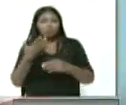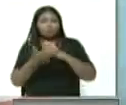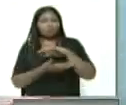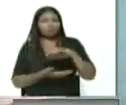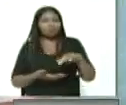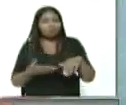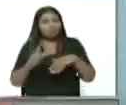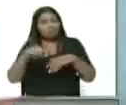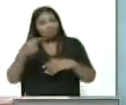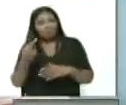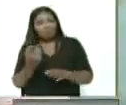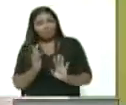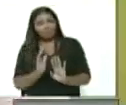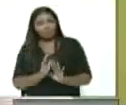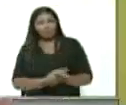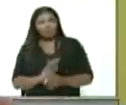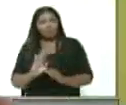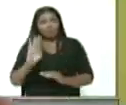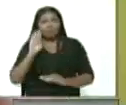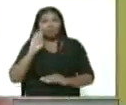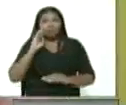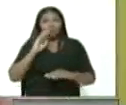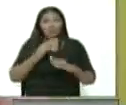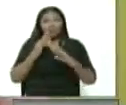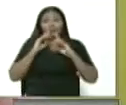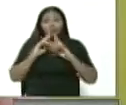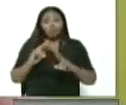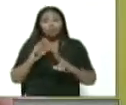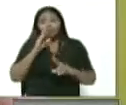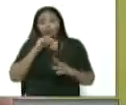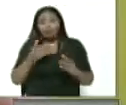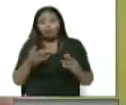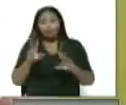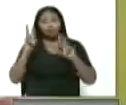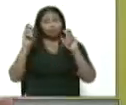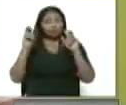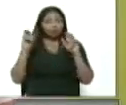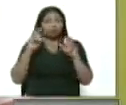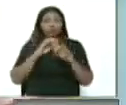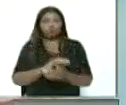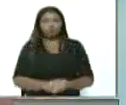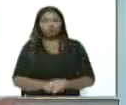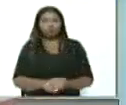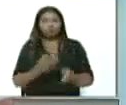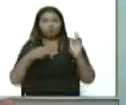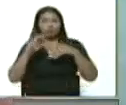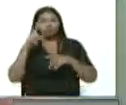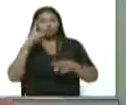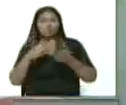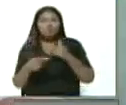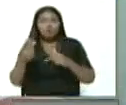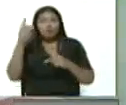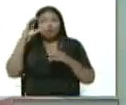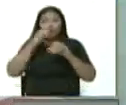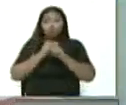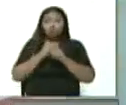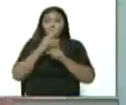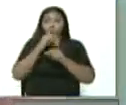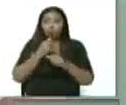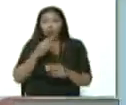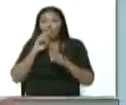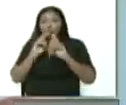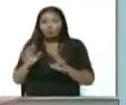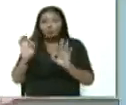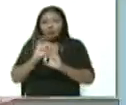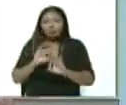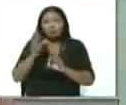que genera un compromiso porque de no ser así bien supongamos que lleguemos a las 12 de la noche y todavía por la magnitud la